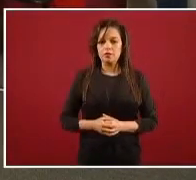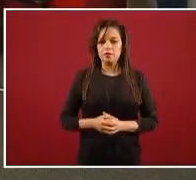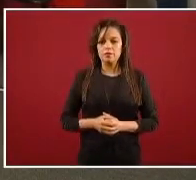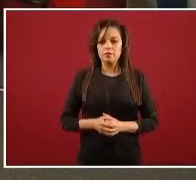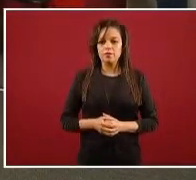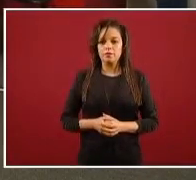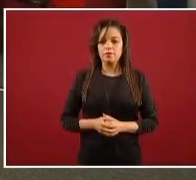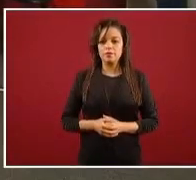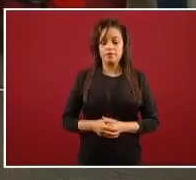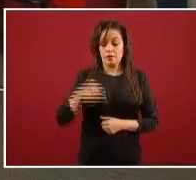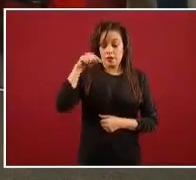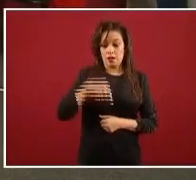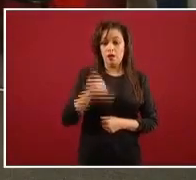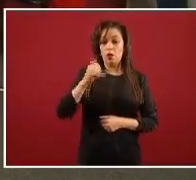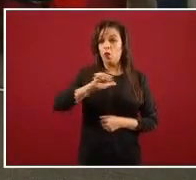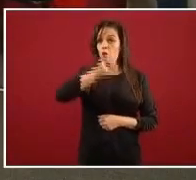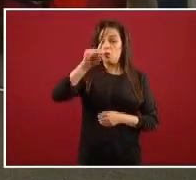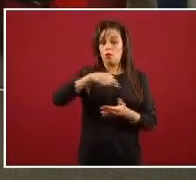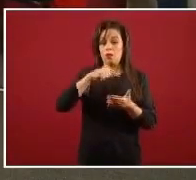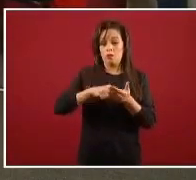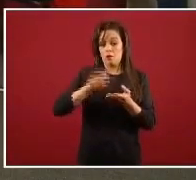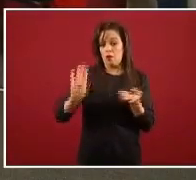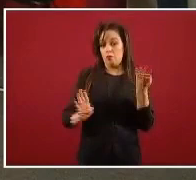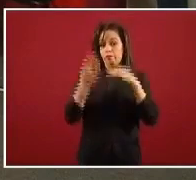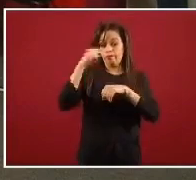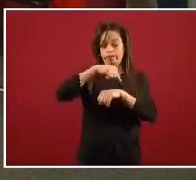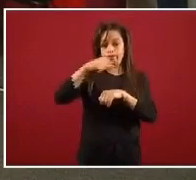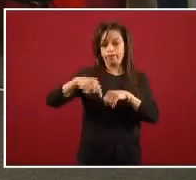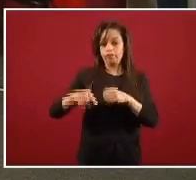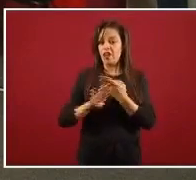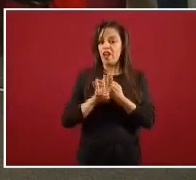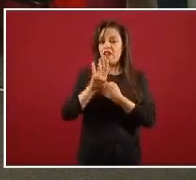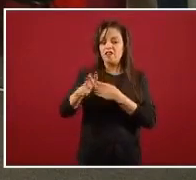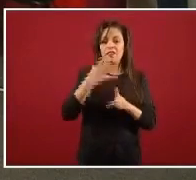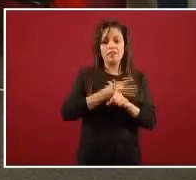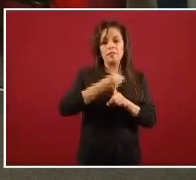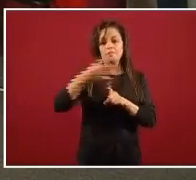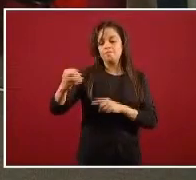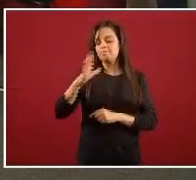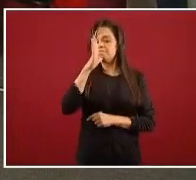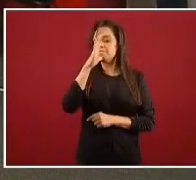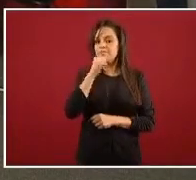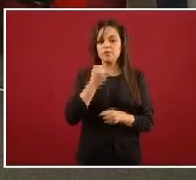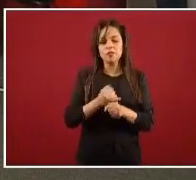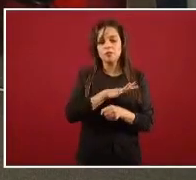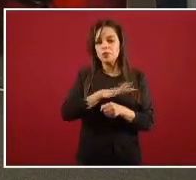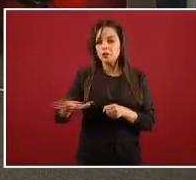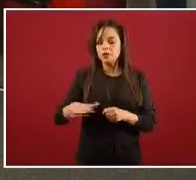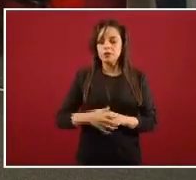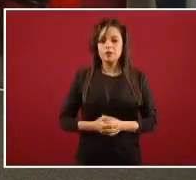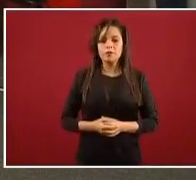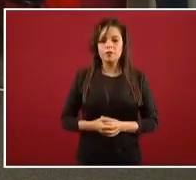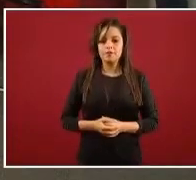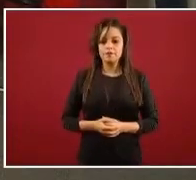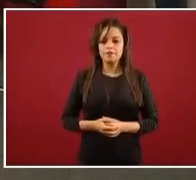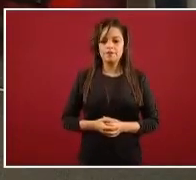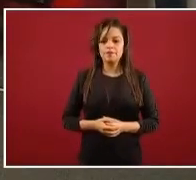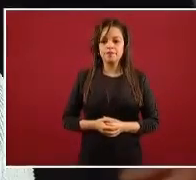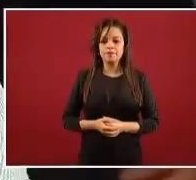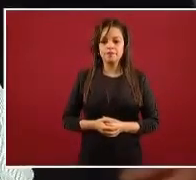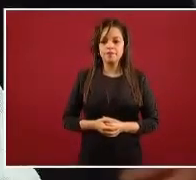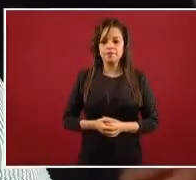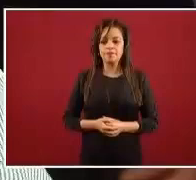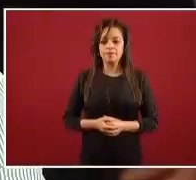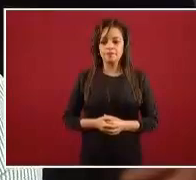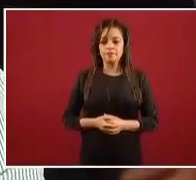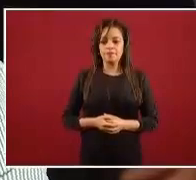aquí ni en ninguna parte del mundo, evitar la epidemia. No es posible. La vamos a tener